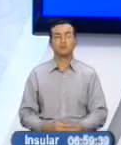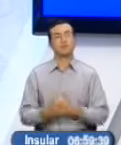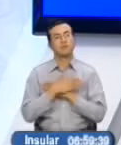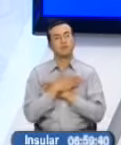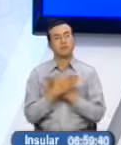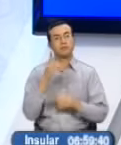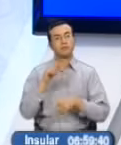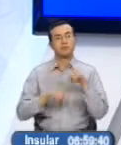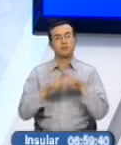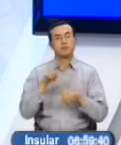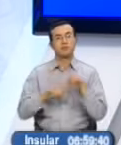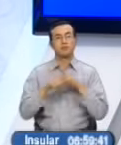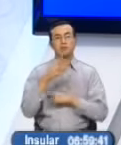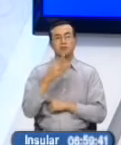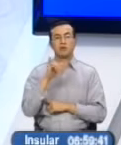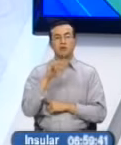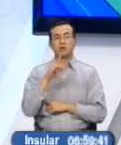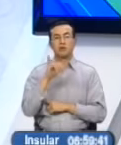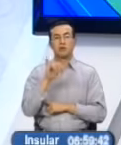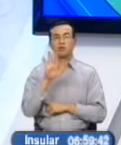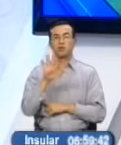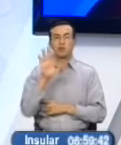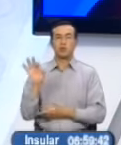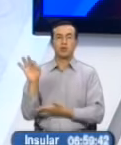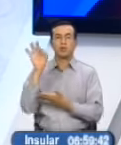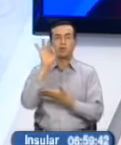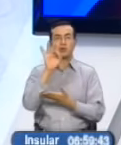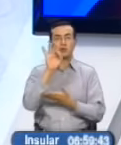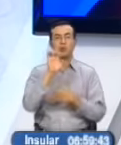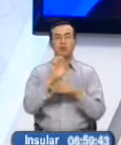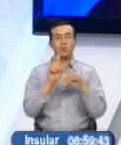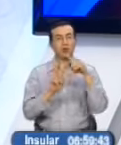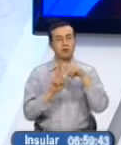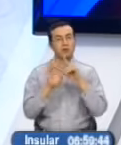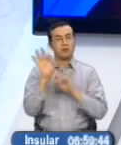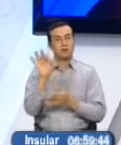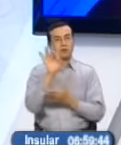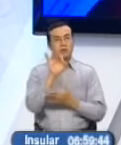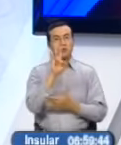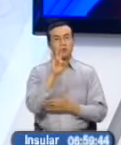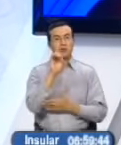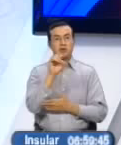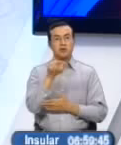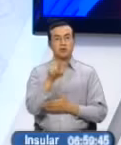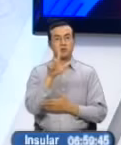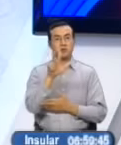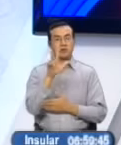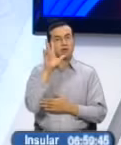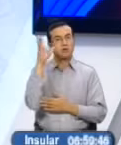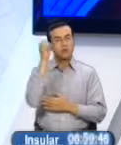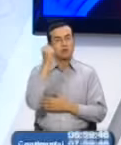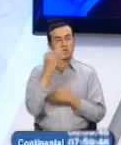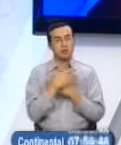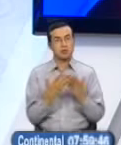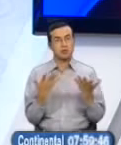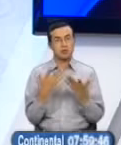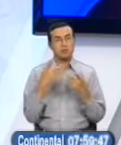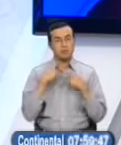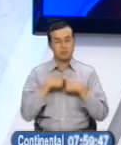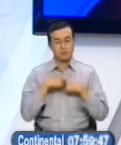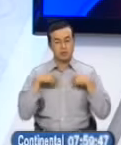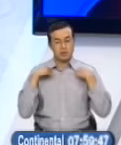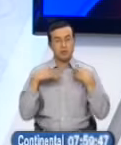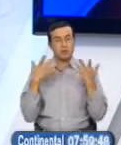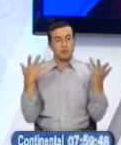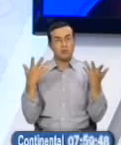Felicidades a nuestro compañero Chiqui Aguilar, que será nuestro representante en el Ironman 70.3. Muchos éxitos, y si es que no hay medalla,